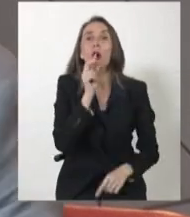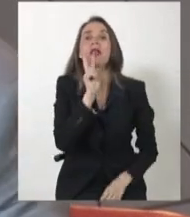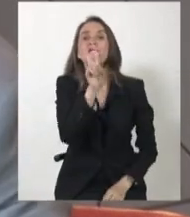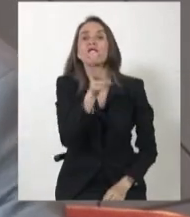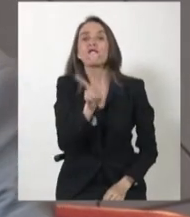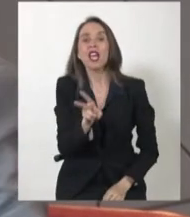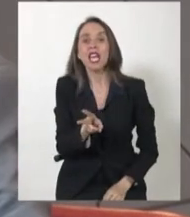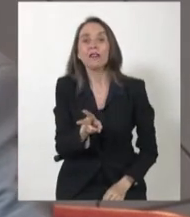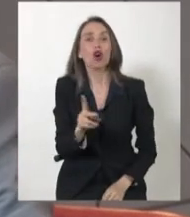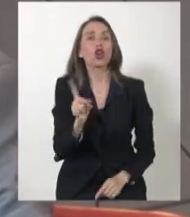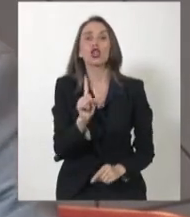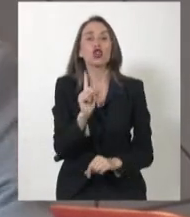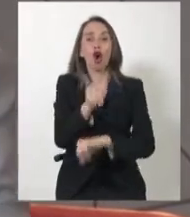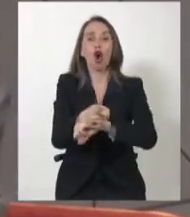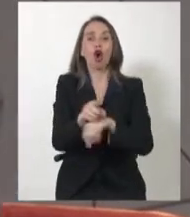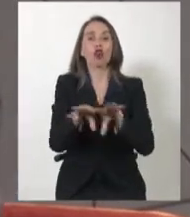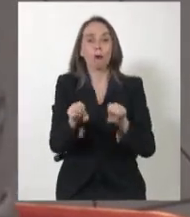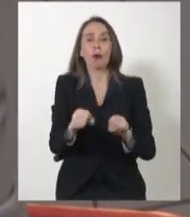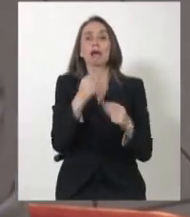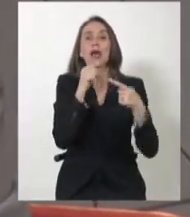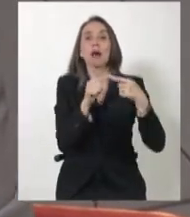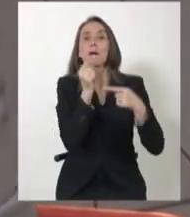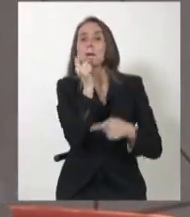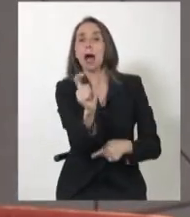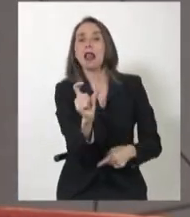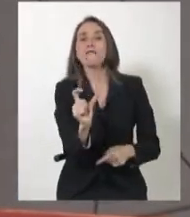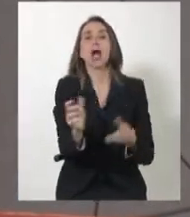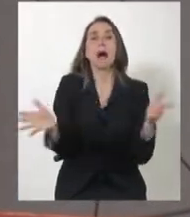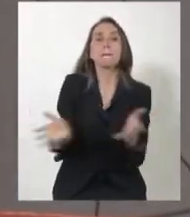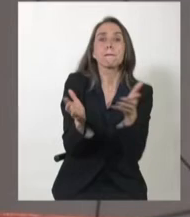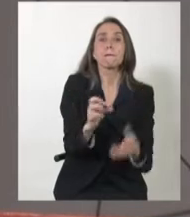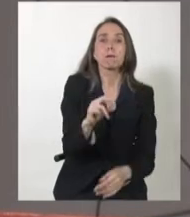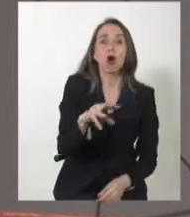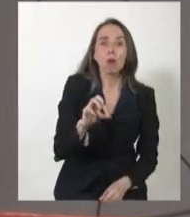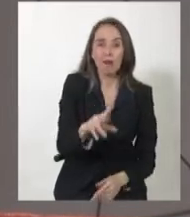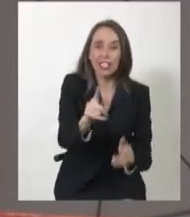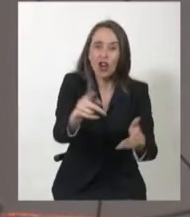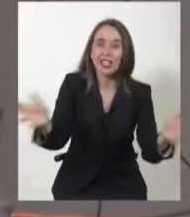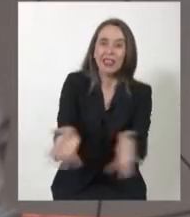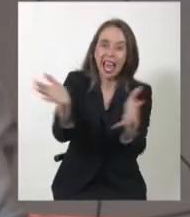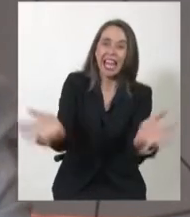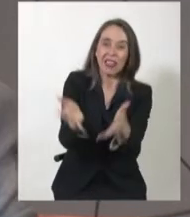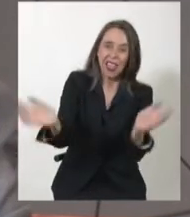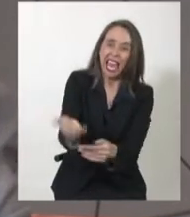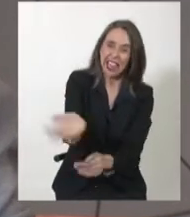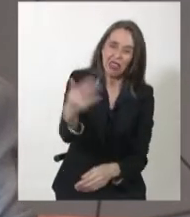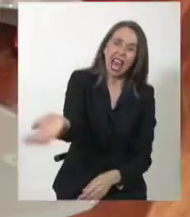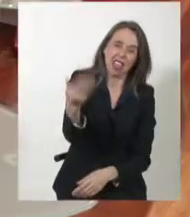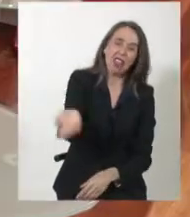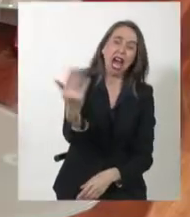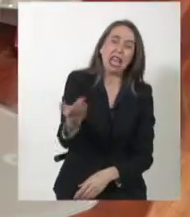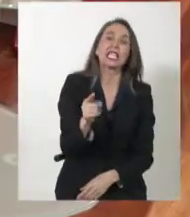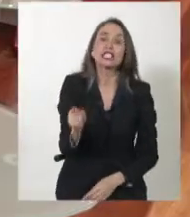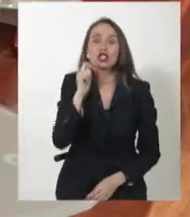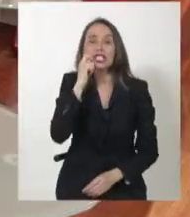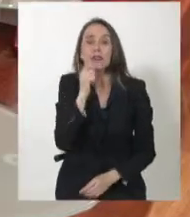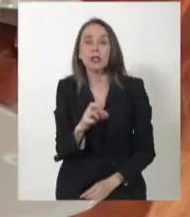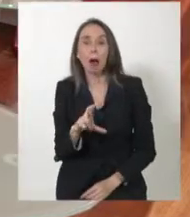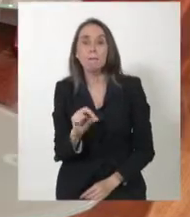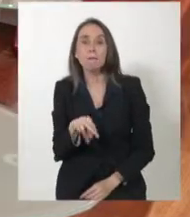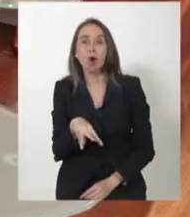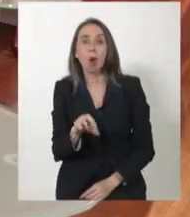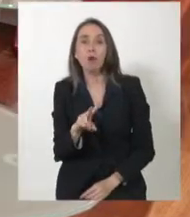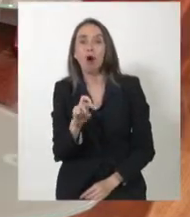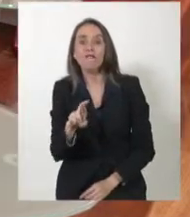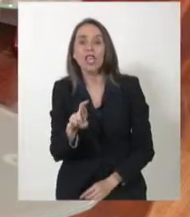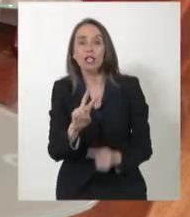Son verbos no compromisorios, ¿no? Promover. ¿Qué es la promoción? ¡Oye, vale! ¡Échale, perro! ¡Dale para adelante! No,